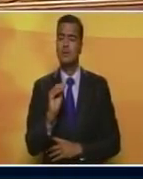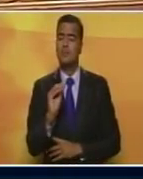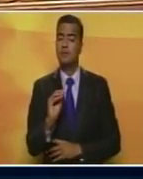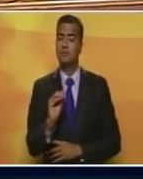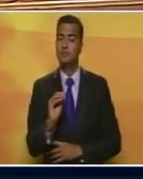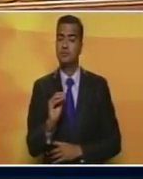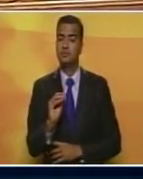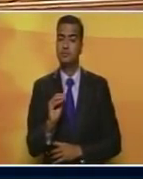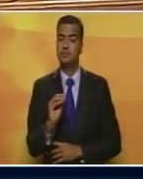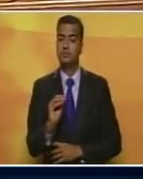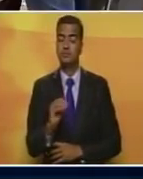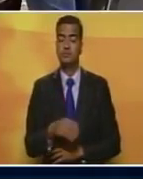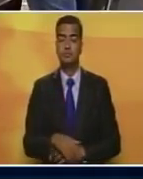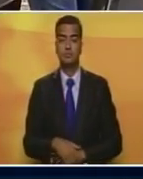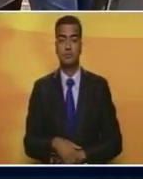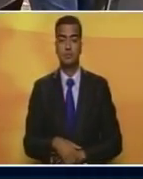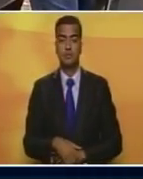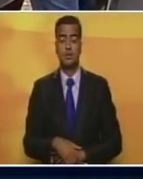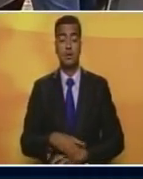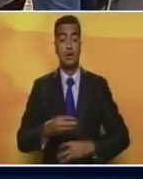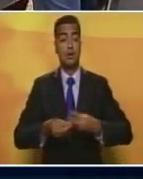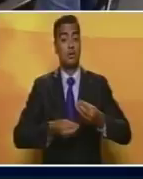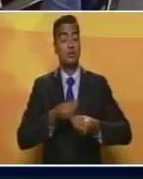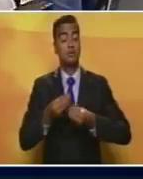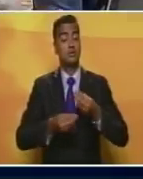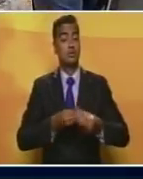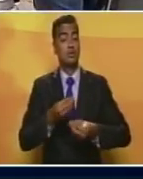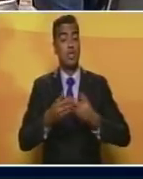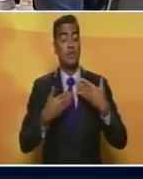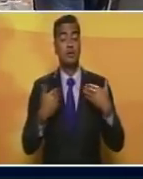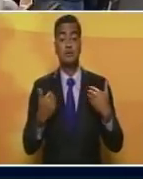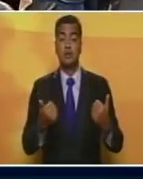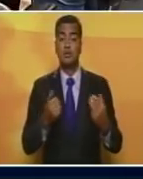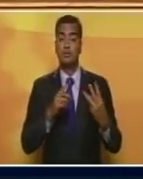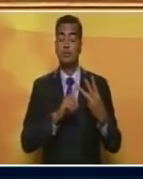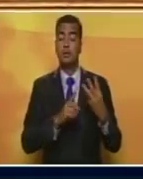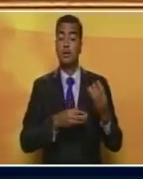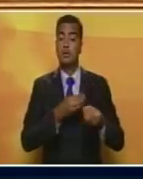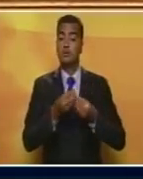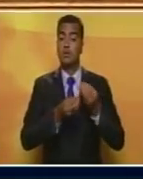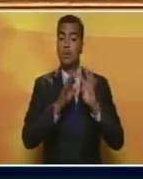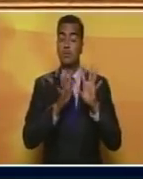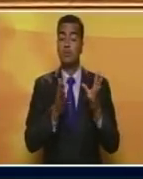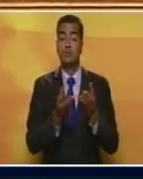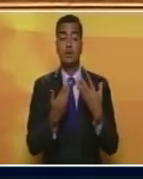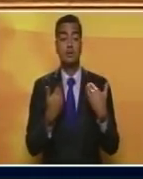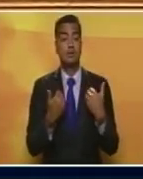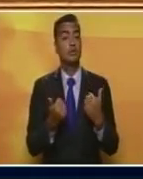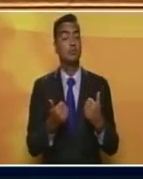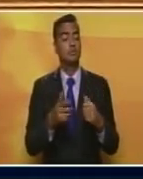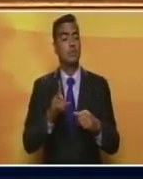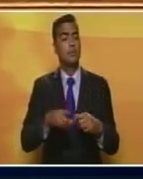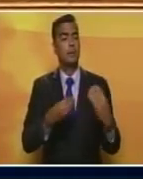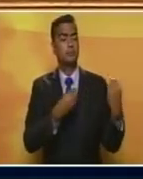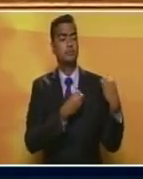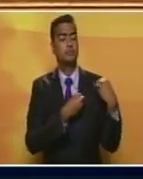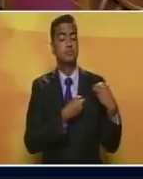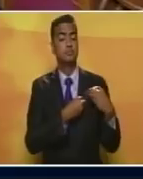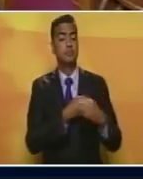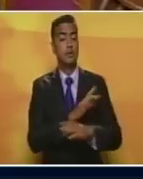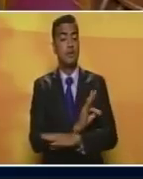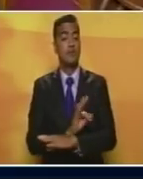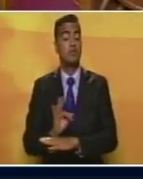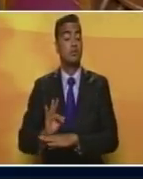otro de los puntos del orden del día de la sesión, la Cámara aprobó solicitar a organismos internacionales la apertura de corredores humanitarios en toda